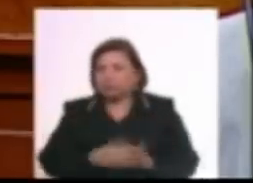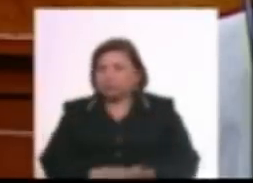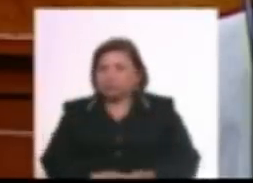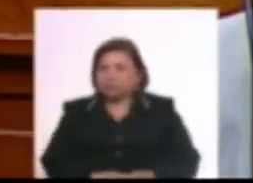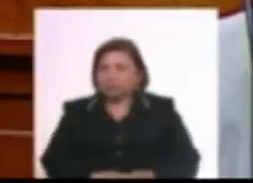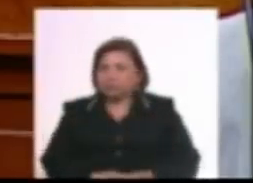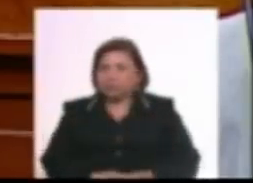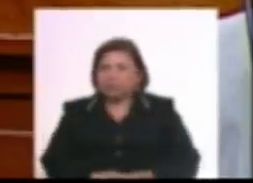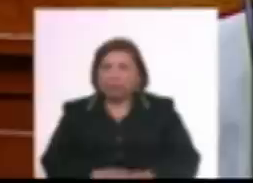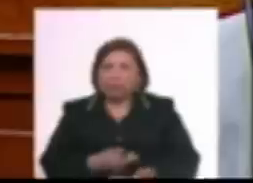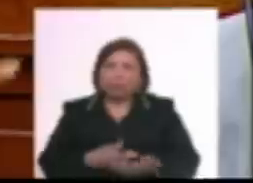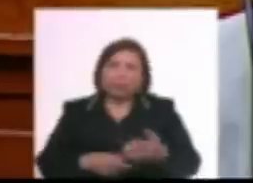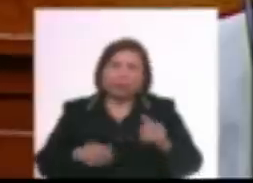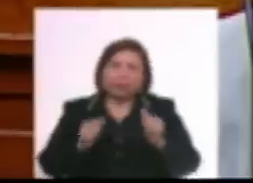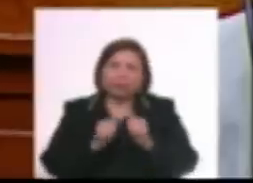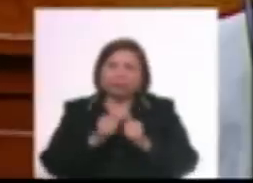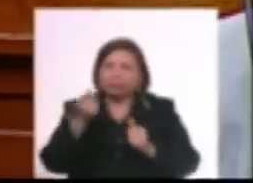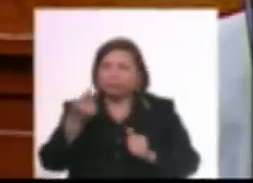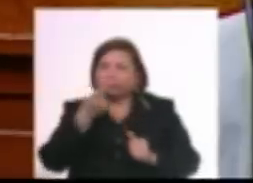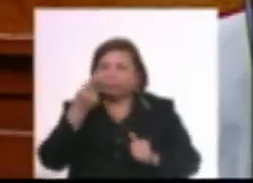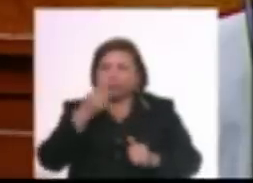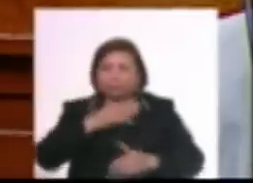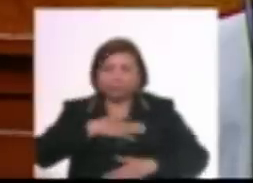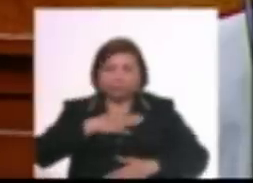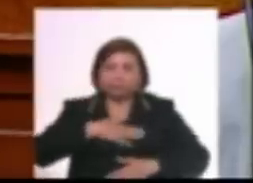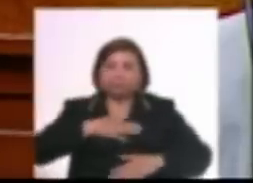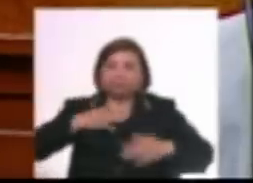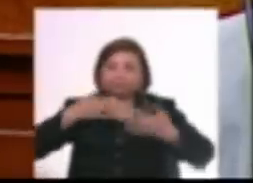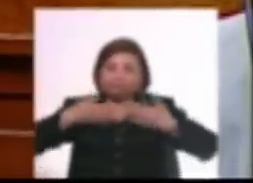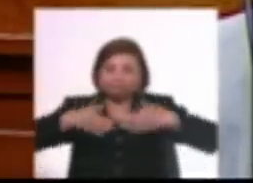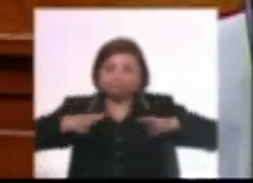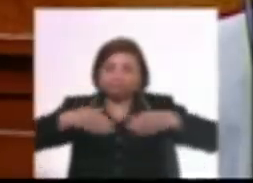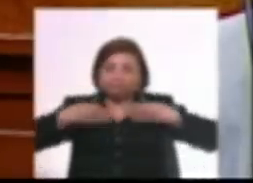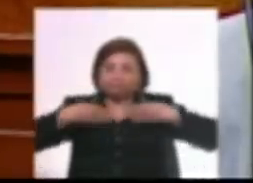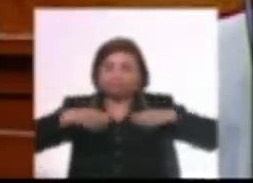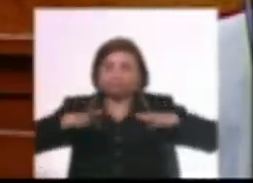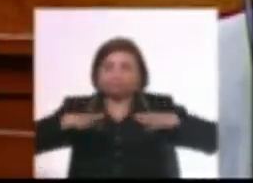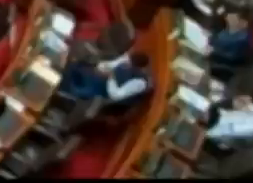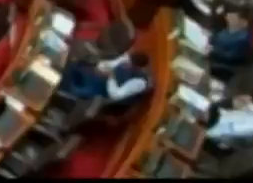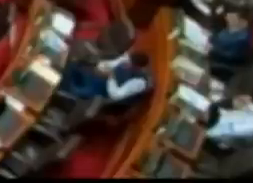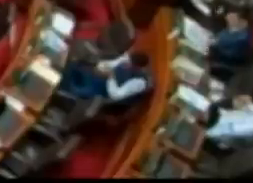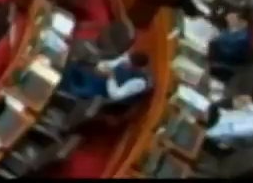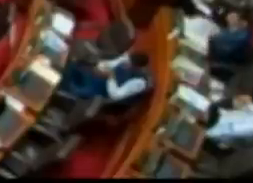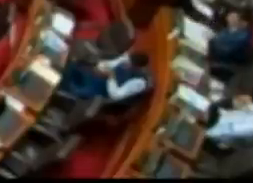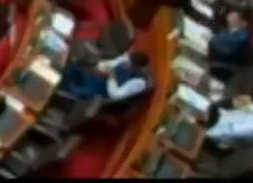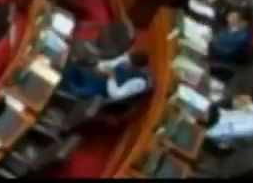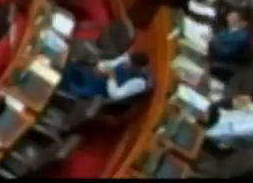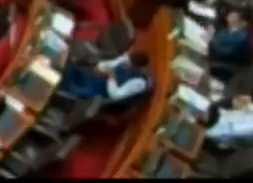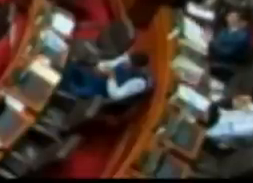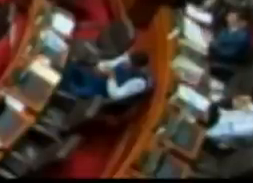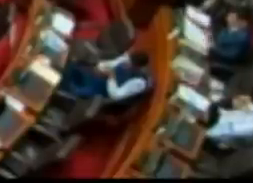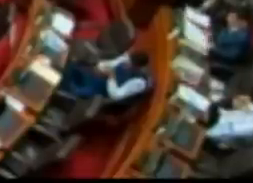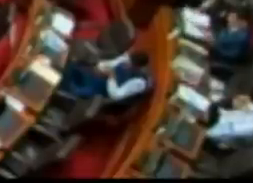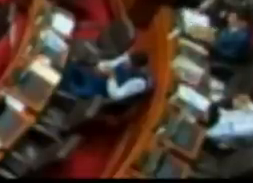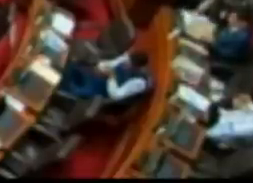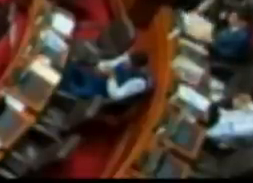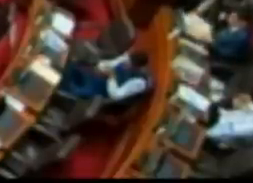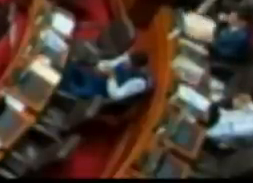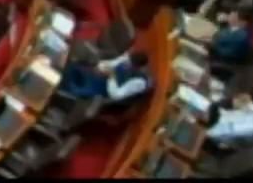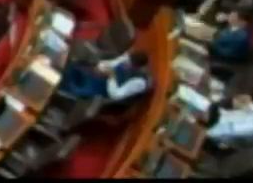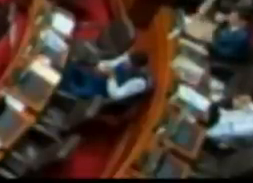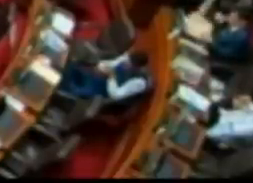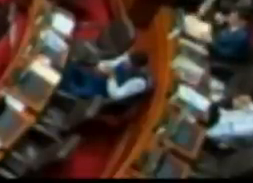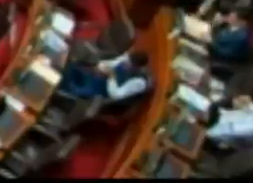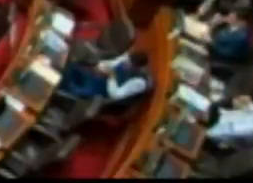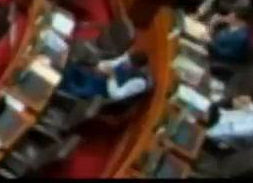pueblo peruano sin excepciones que el próximo año represente el año de la estabilidad política, de la tranquilidad, de la paz y que